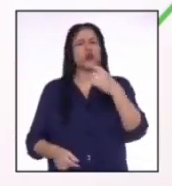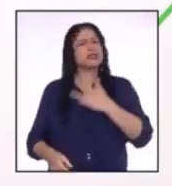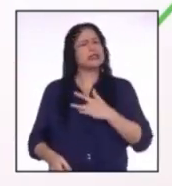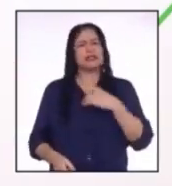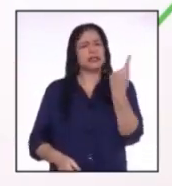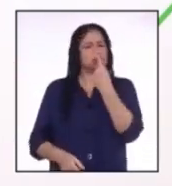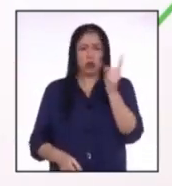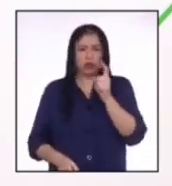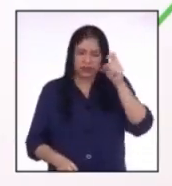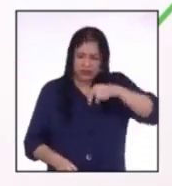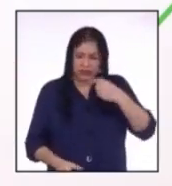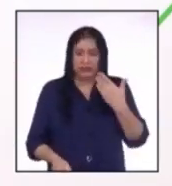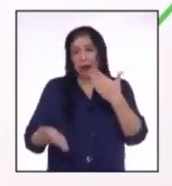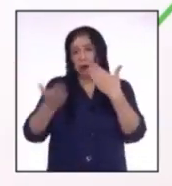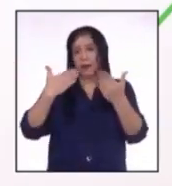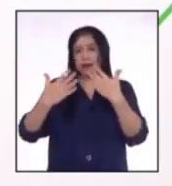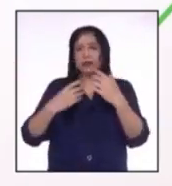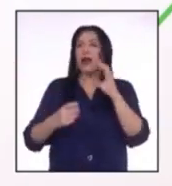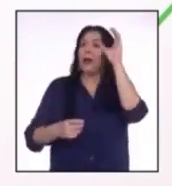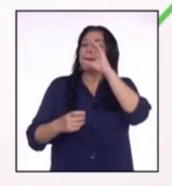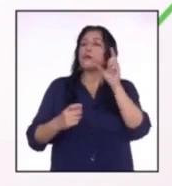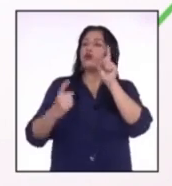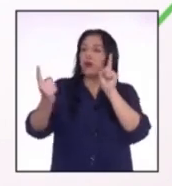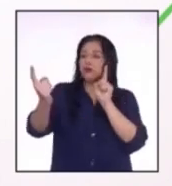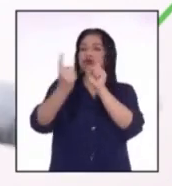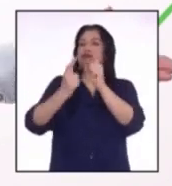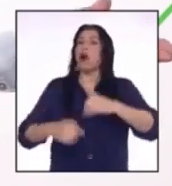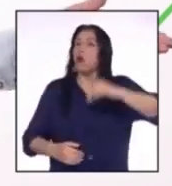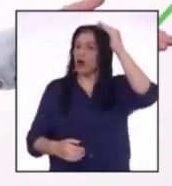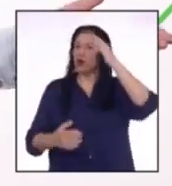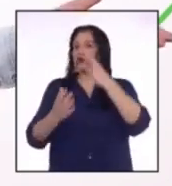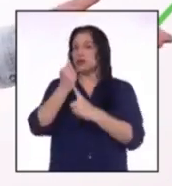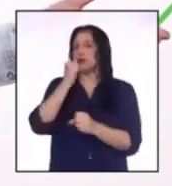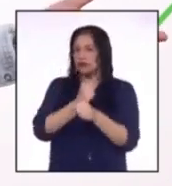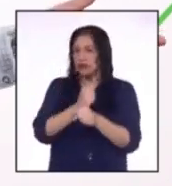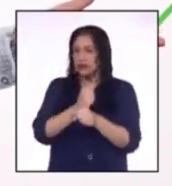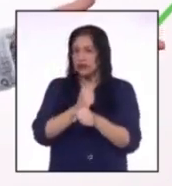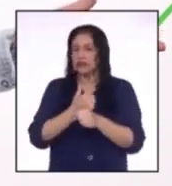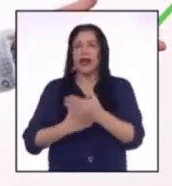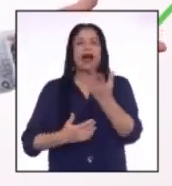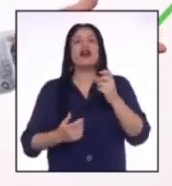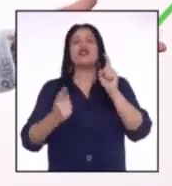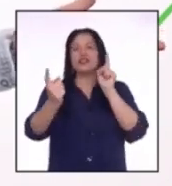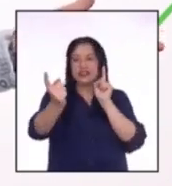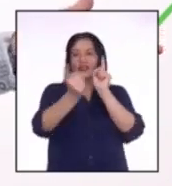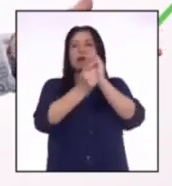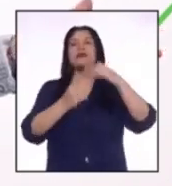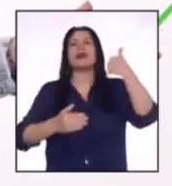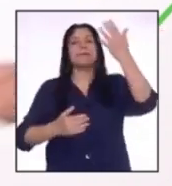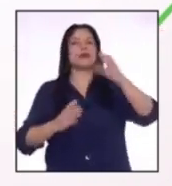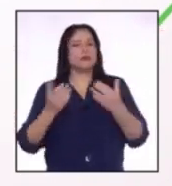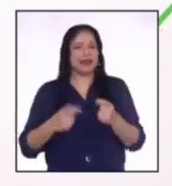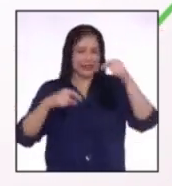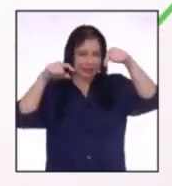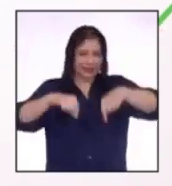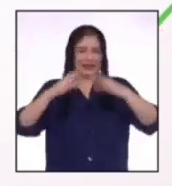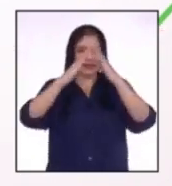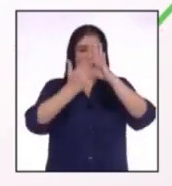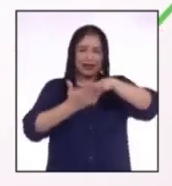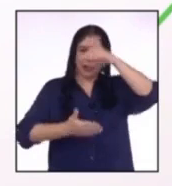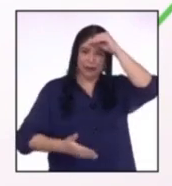solo si necesitas hablar busca un adulto de confianza chicos nos vemos en la siguiente edición de